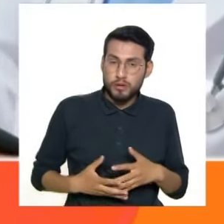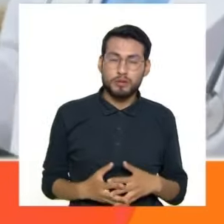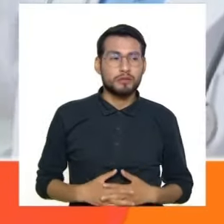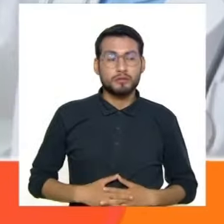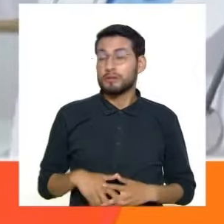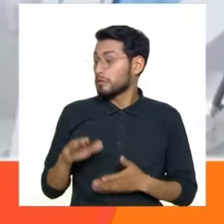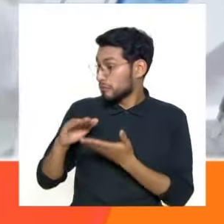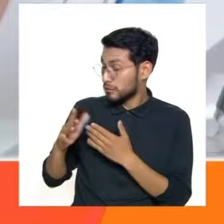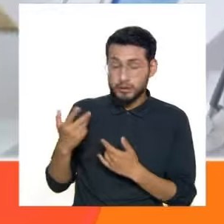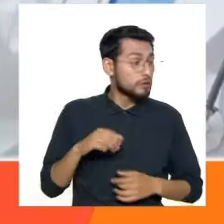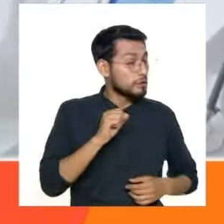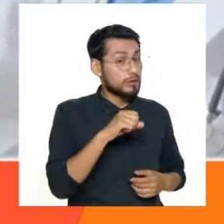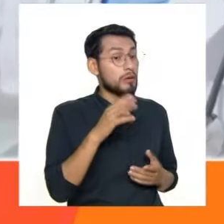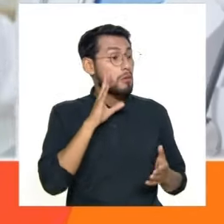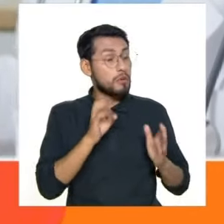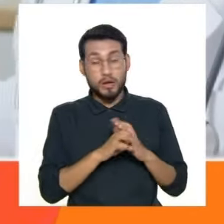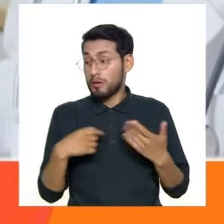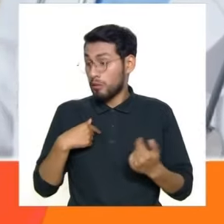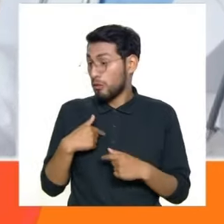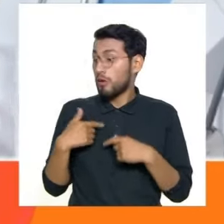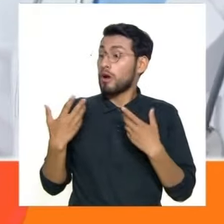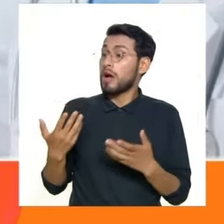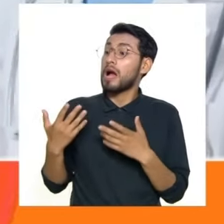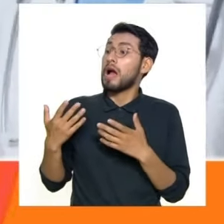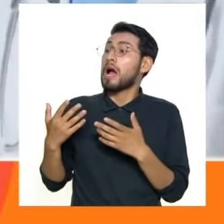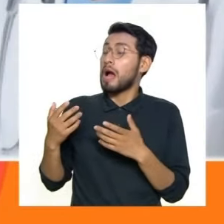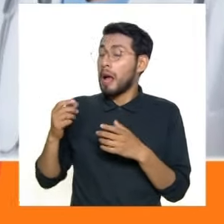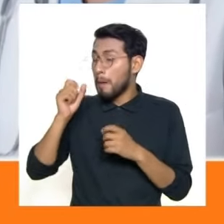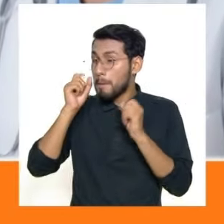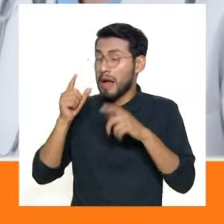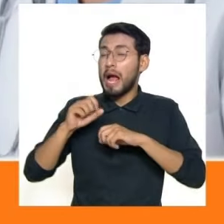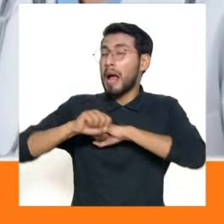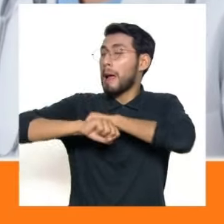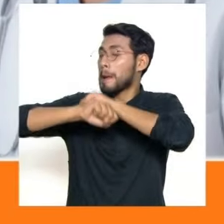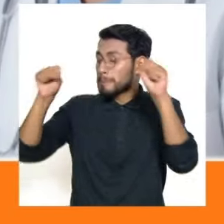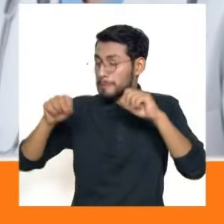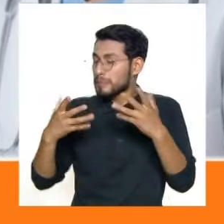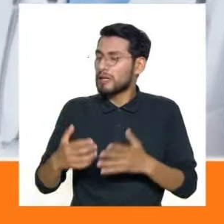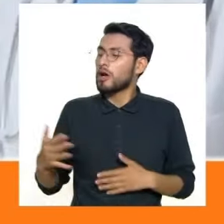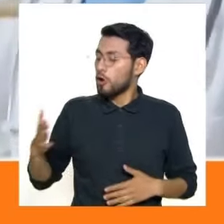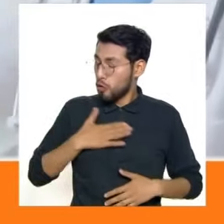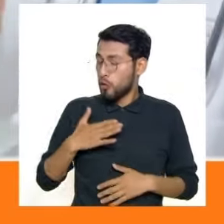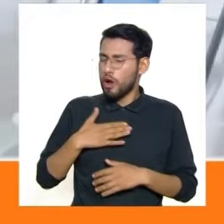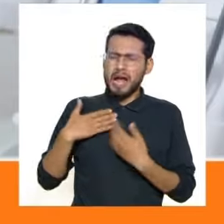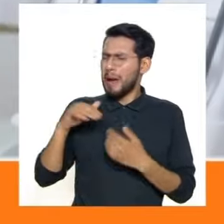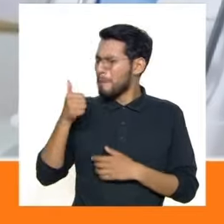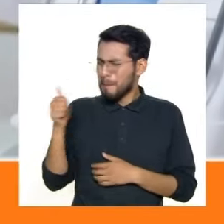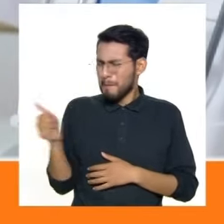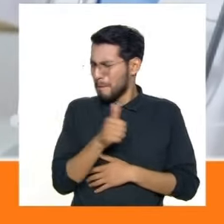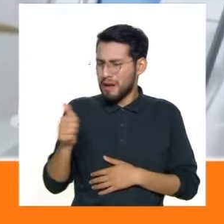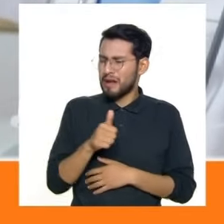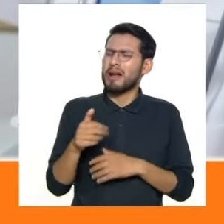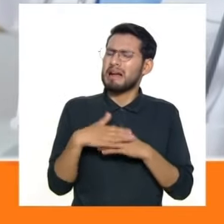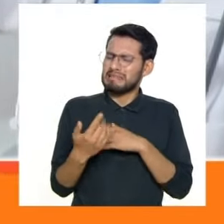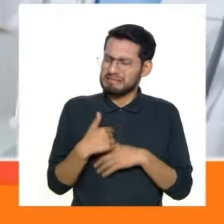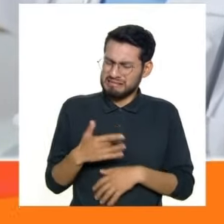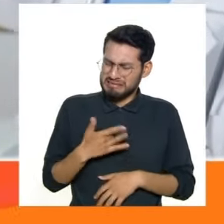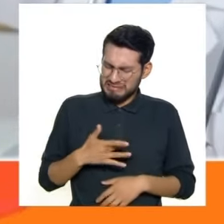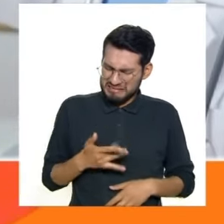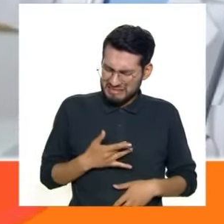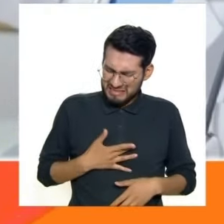perdón por ejemplo Yo voy al baño en la mañana Ajá pero tengo la sensación de querer ir al baño Todo el día por más que acabo de salir de baño pero me quedo con esa